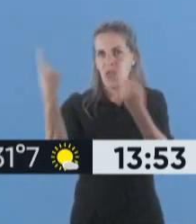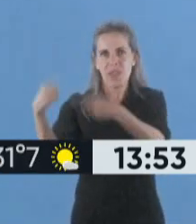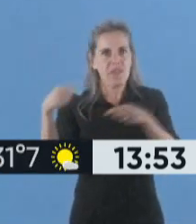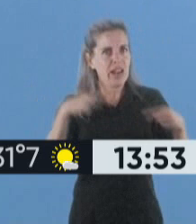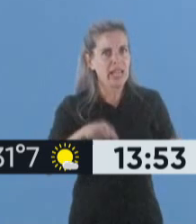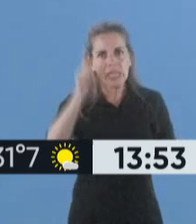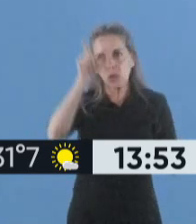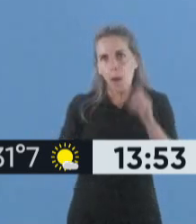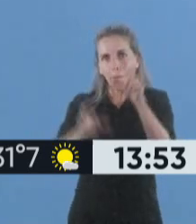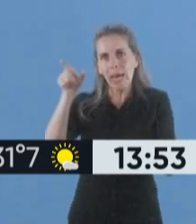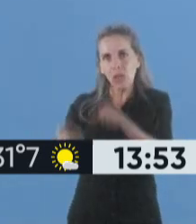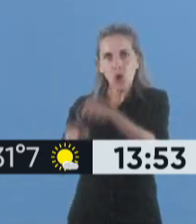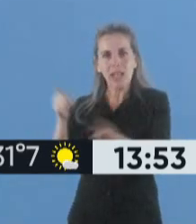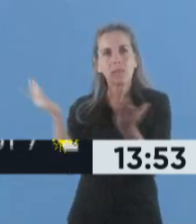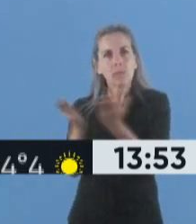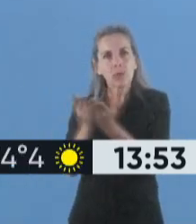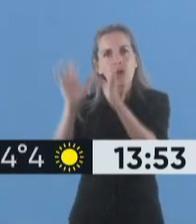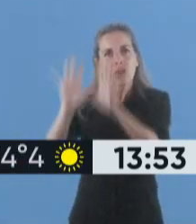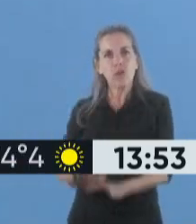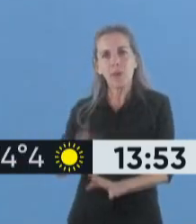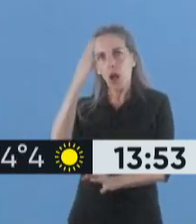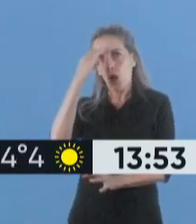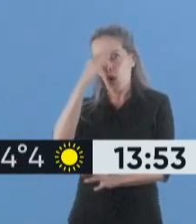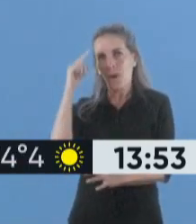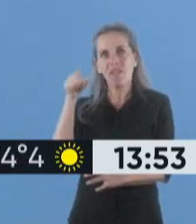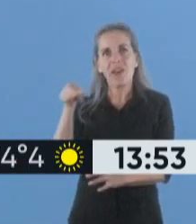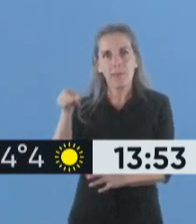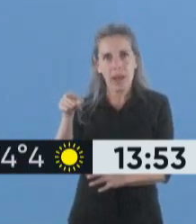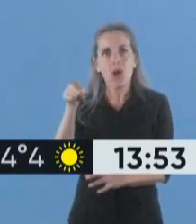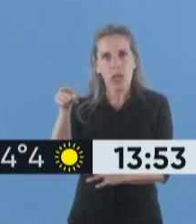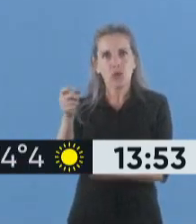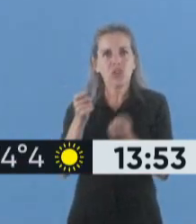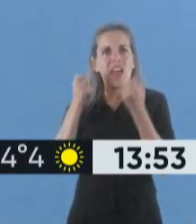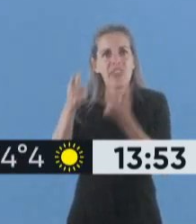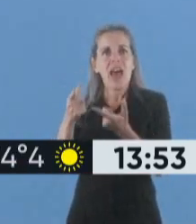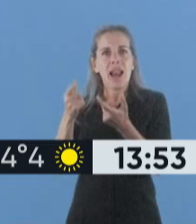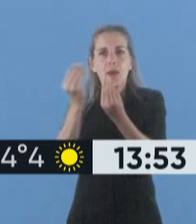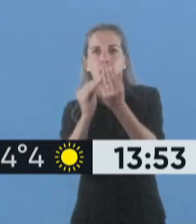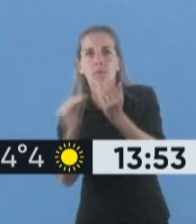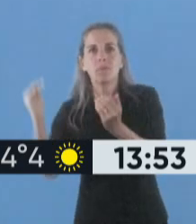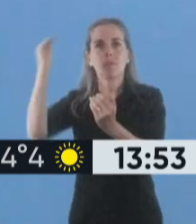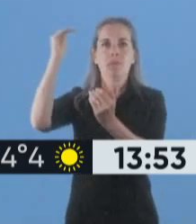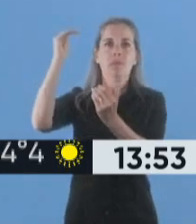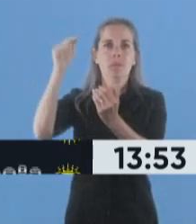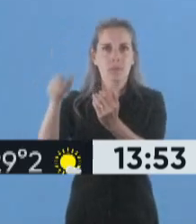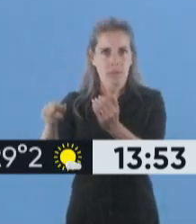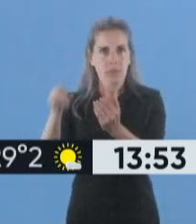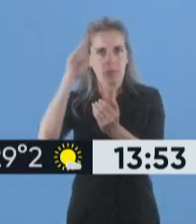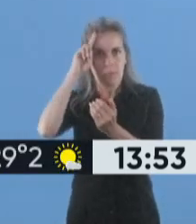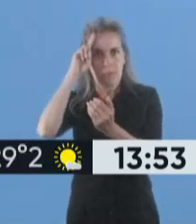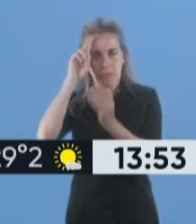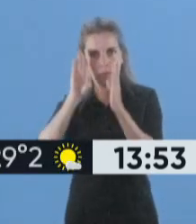son personal médico especializado. Y eso es ponerlas en el lugar correcto, en el lugar adecuado, por lo que